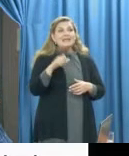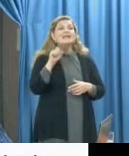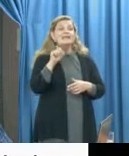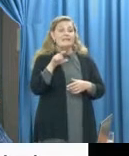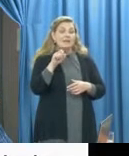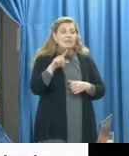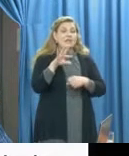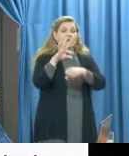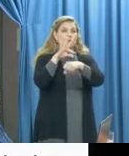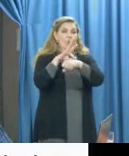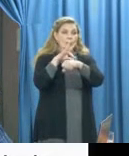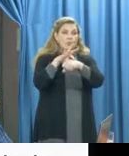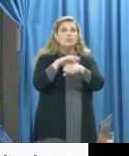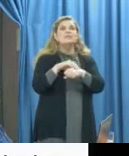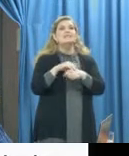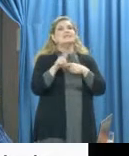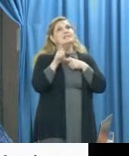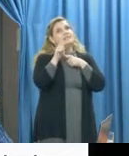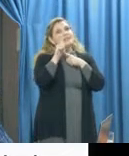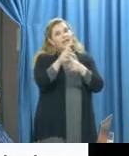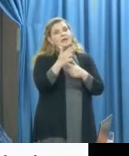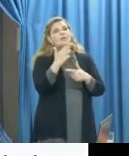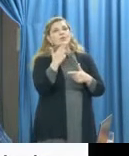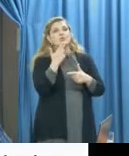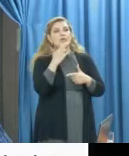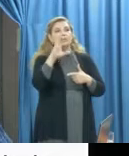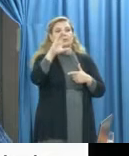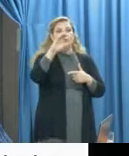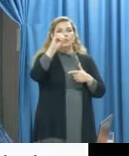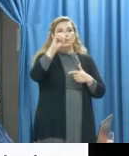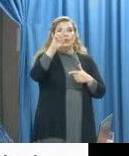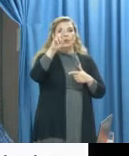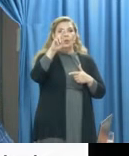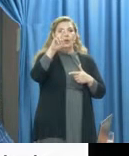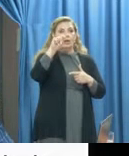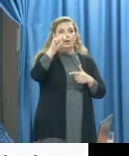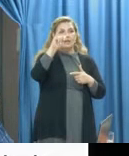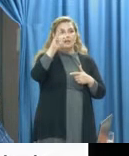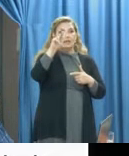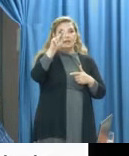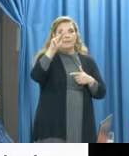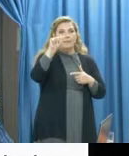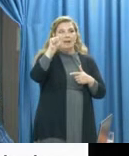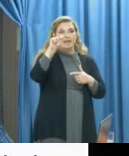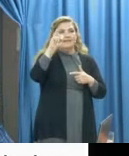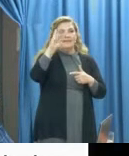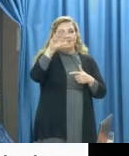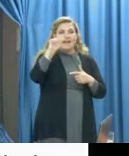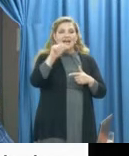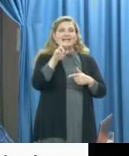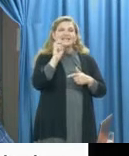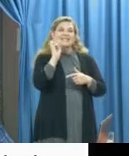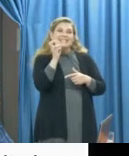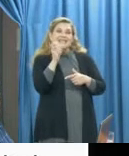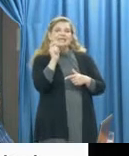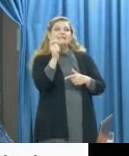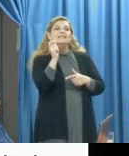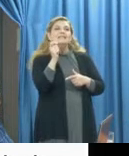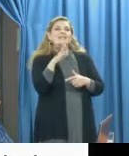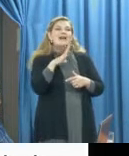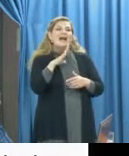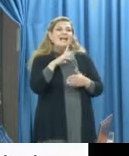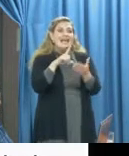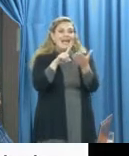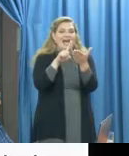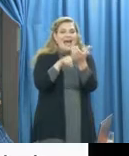incluso algunos médicos siguen usando el término cortipatía. El término cortipatía se refiere a que hay una patología